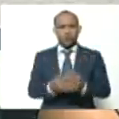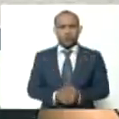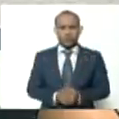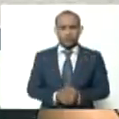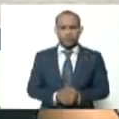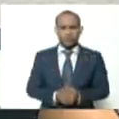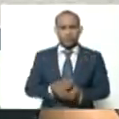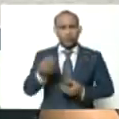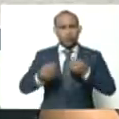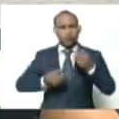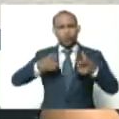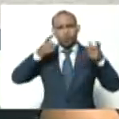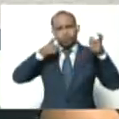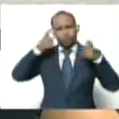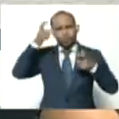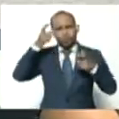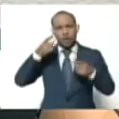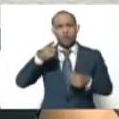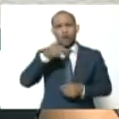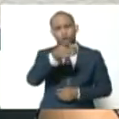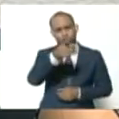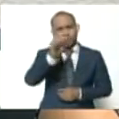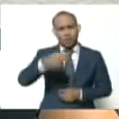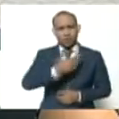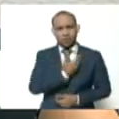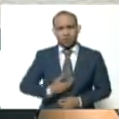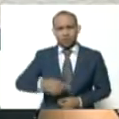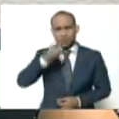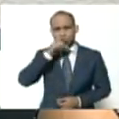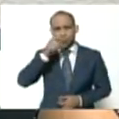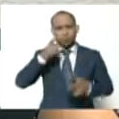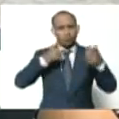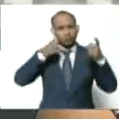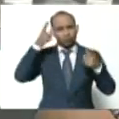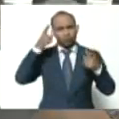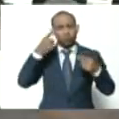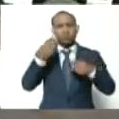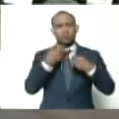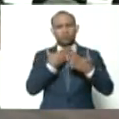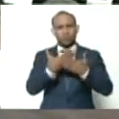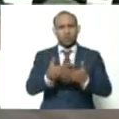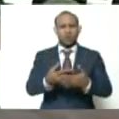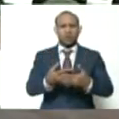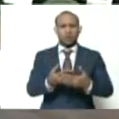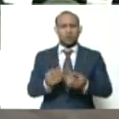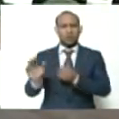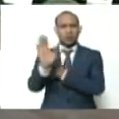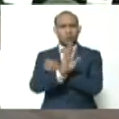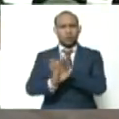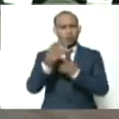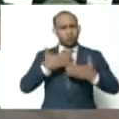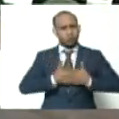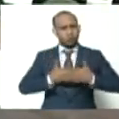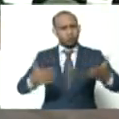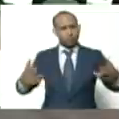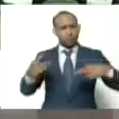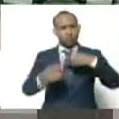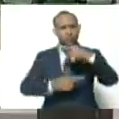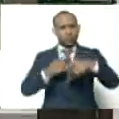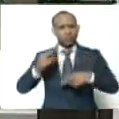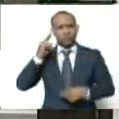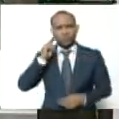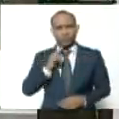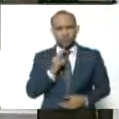comandante Chávez, usted y la Revolución Bolivariana están para garantizar la protección social. Bueno, tenemos que garantizarla con nuestro trabajo, con